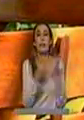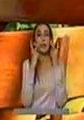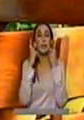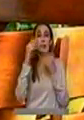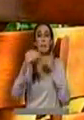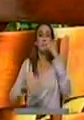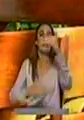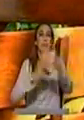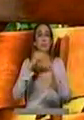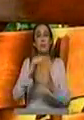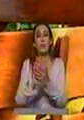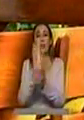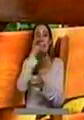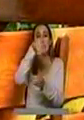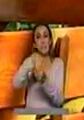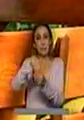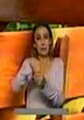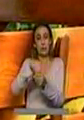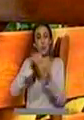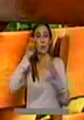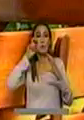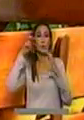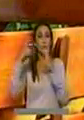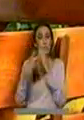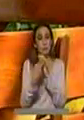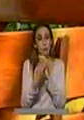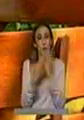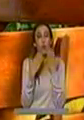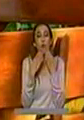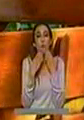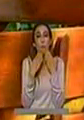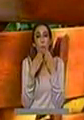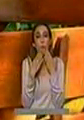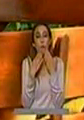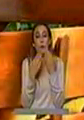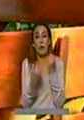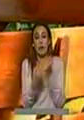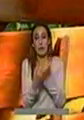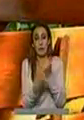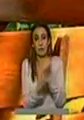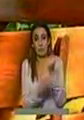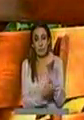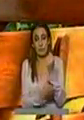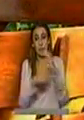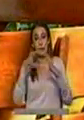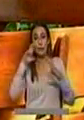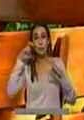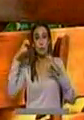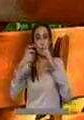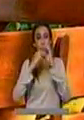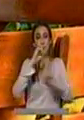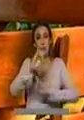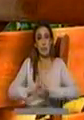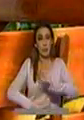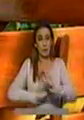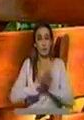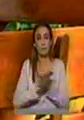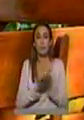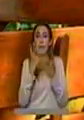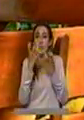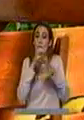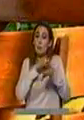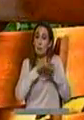turismo interno en Ecuador y también el turismo internacional. Quiero invitarle a ver en el siguiente